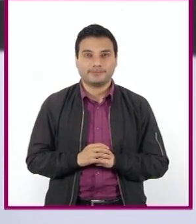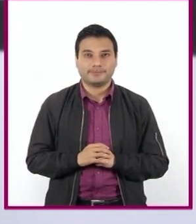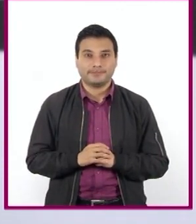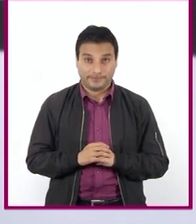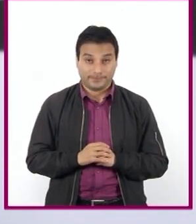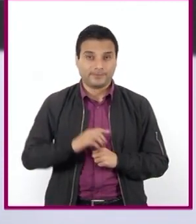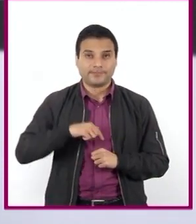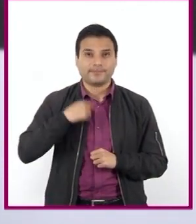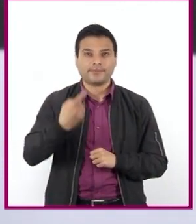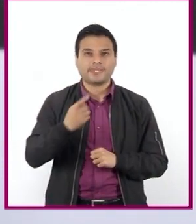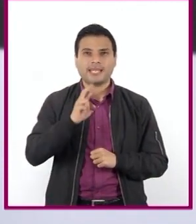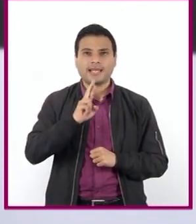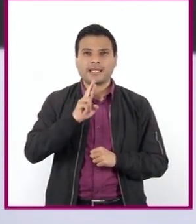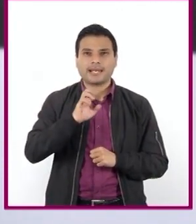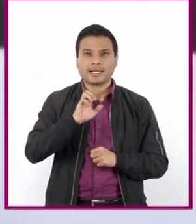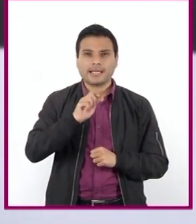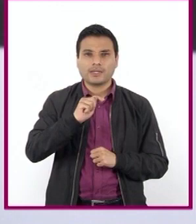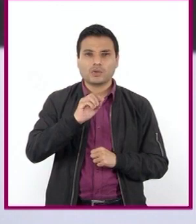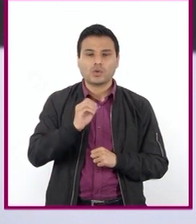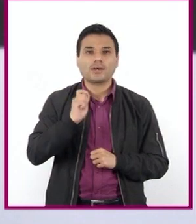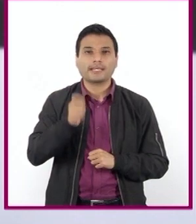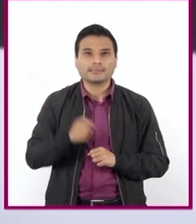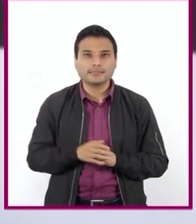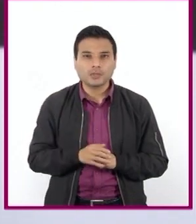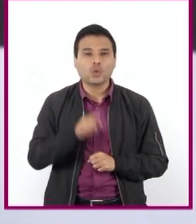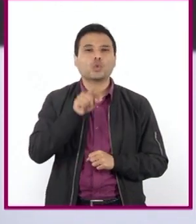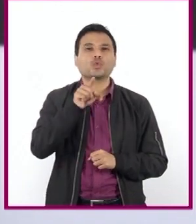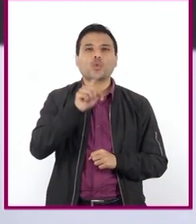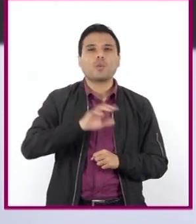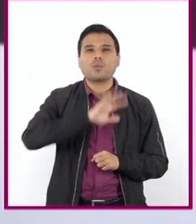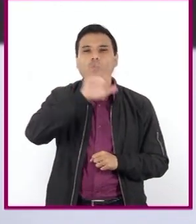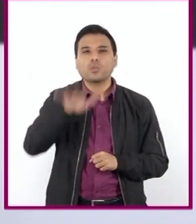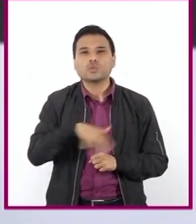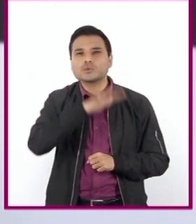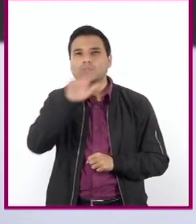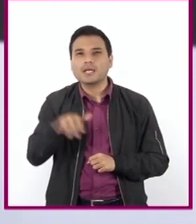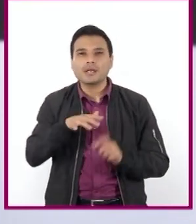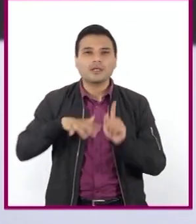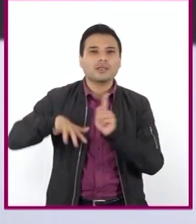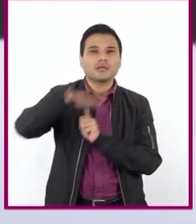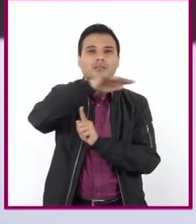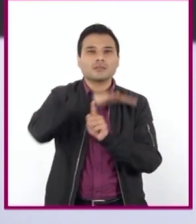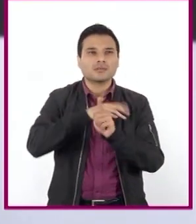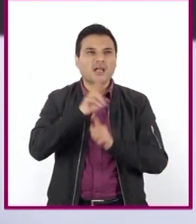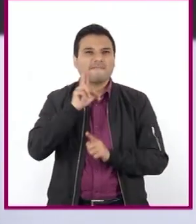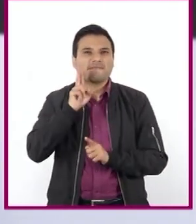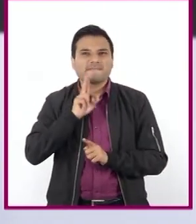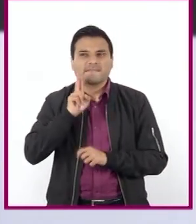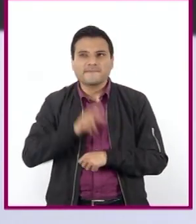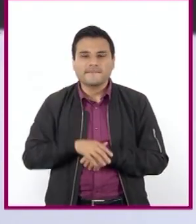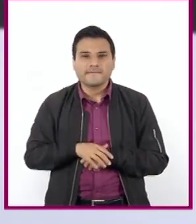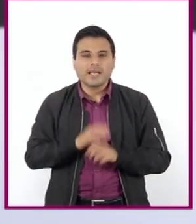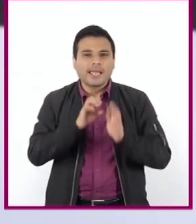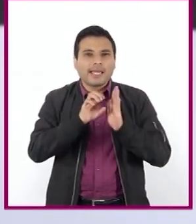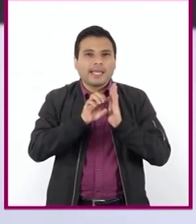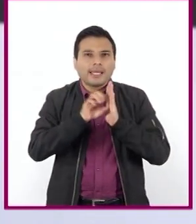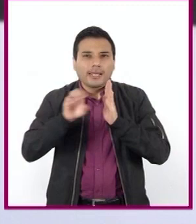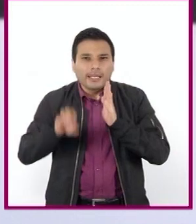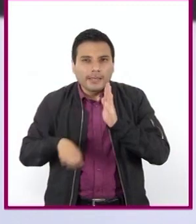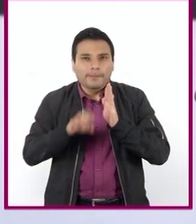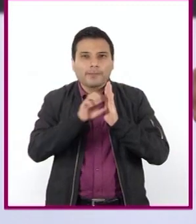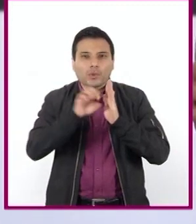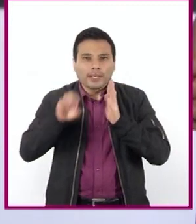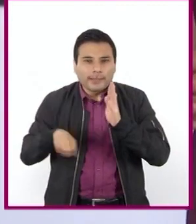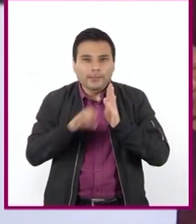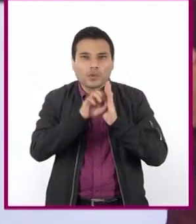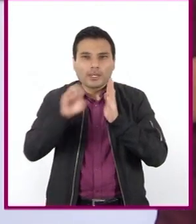reto de esta sesión será que encuentren situaciones de su vida cotidiana, ejemplos en donde esté presente la